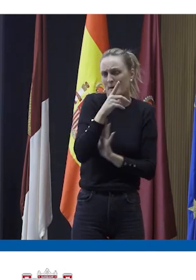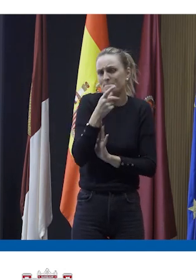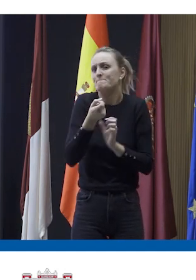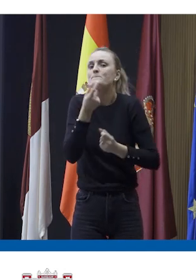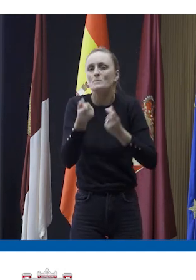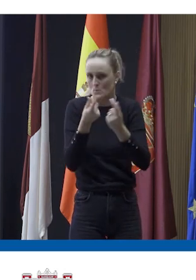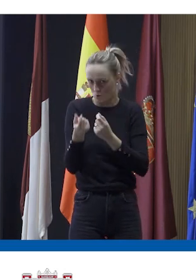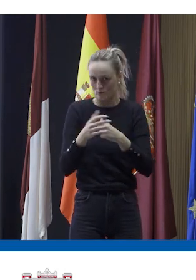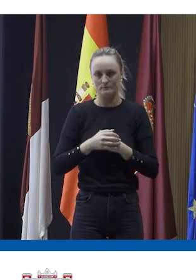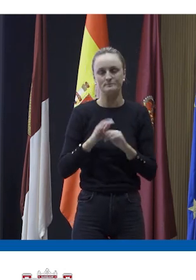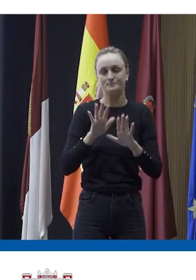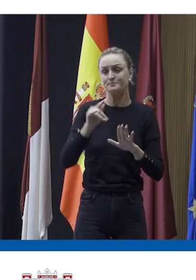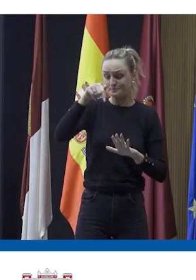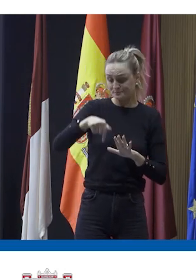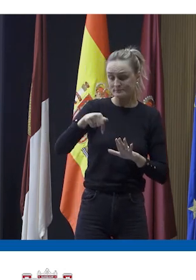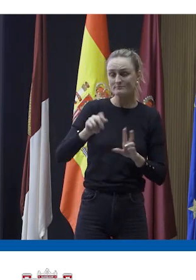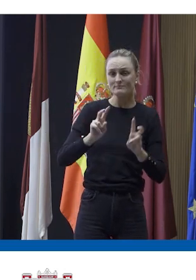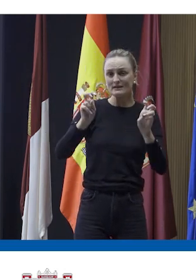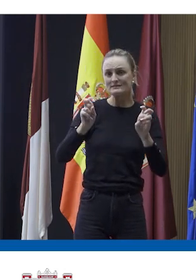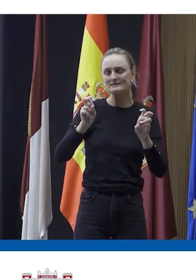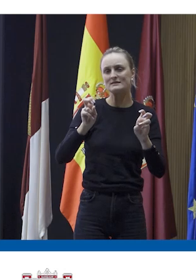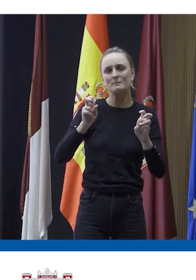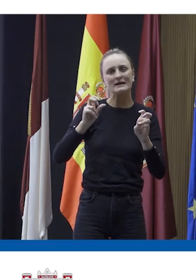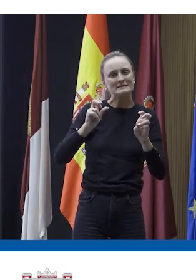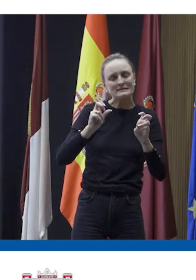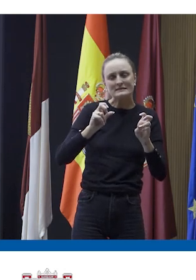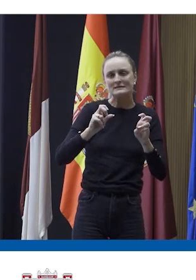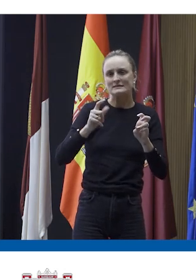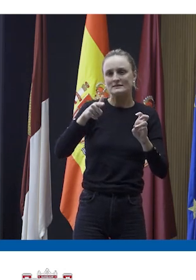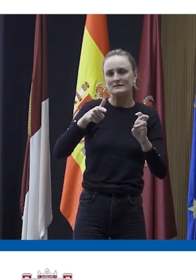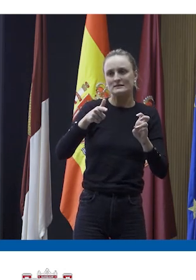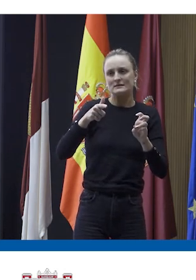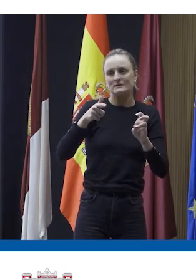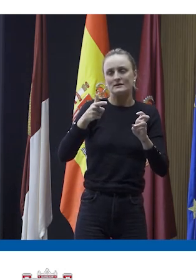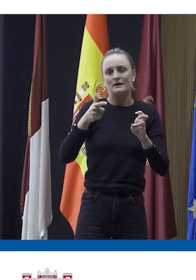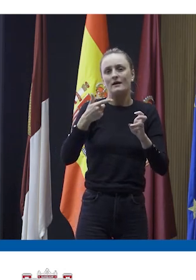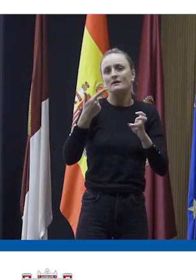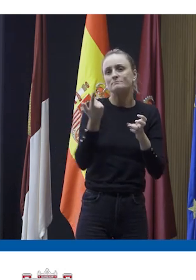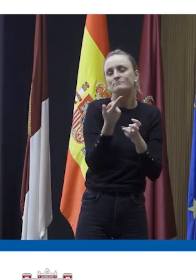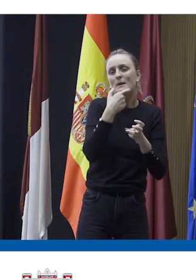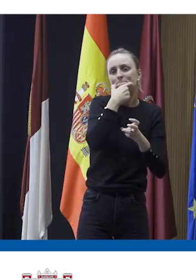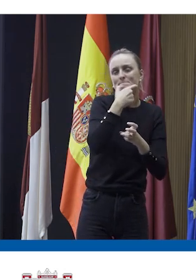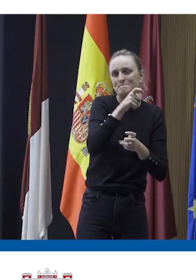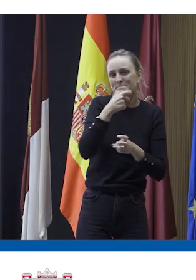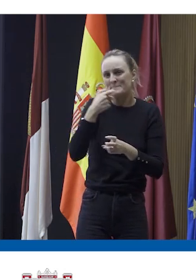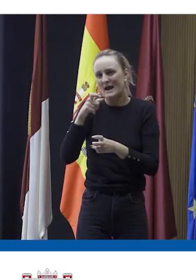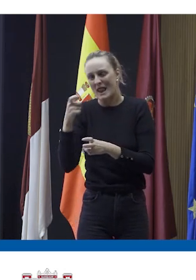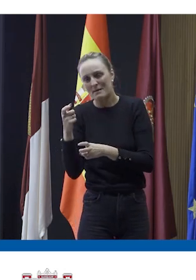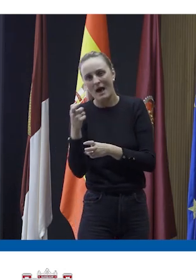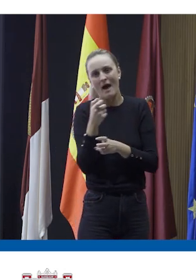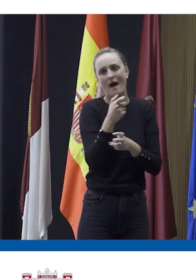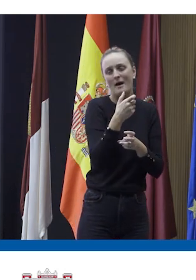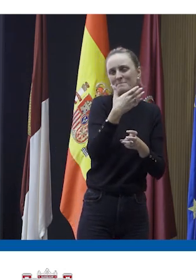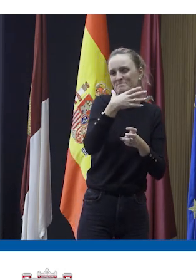que se hace del mismo, que hoy vamos a escuchar, yo creo que rompe también determinados tabús y estereotipos, y de